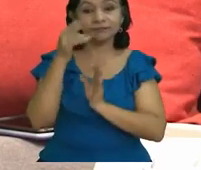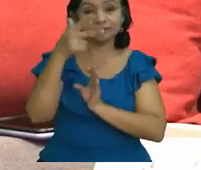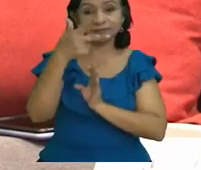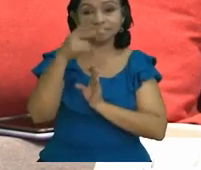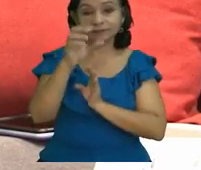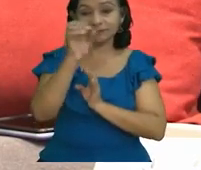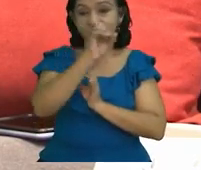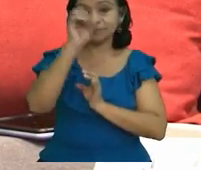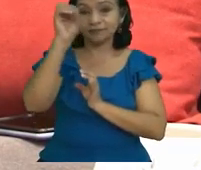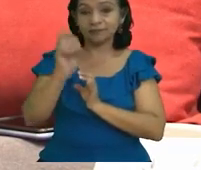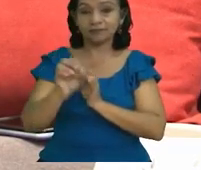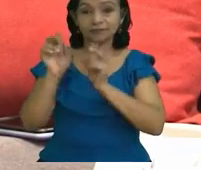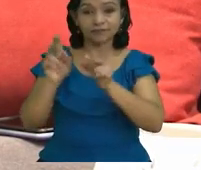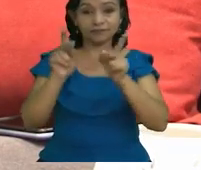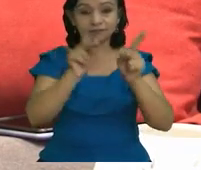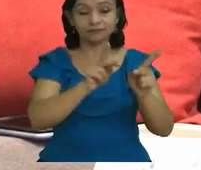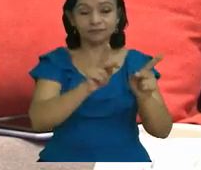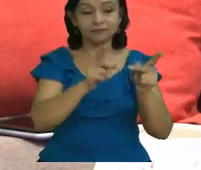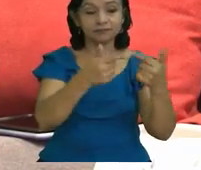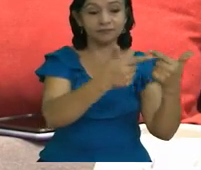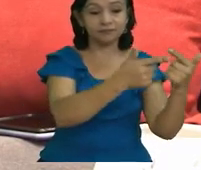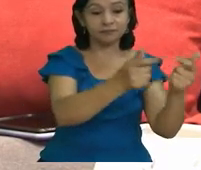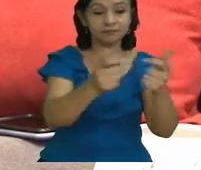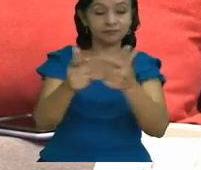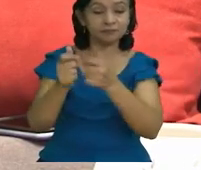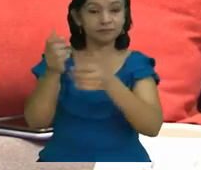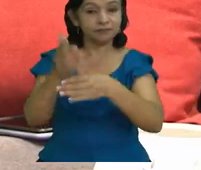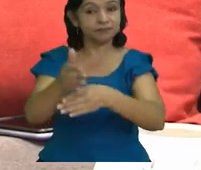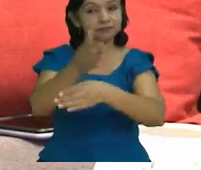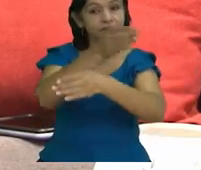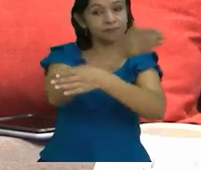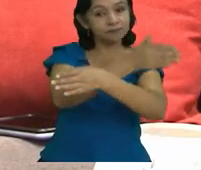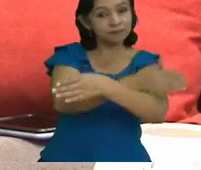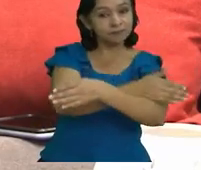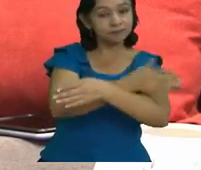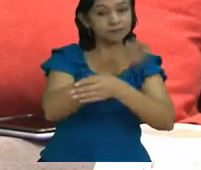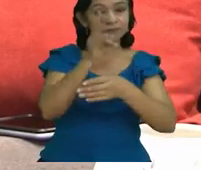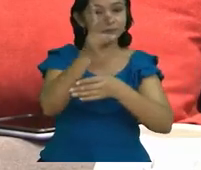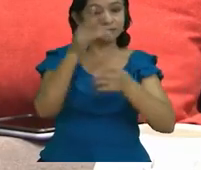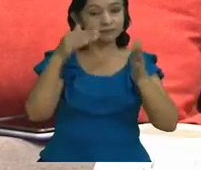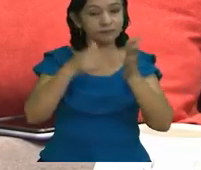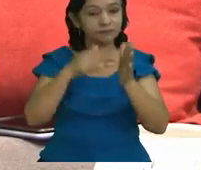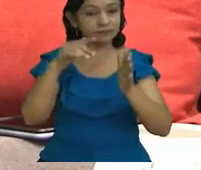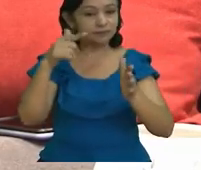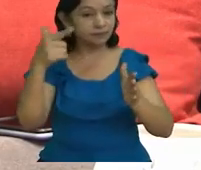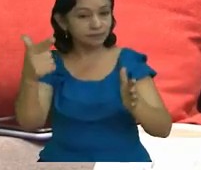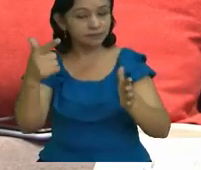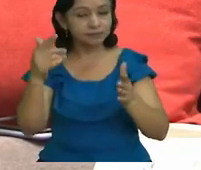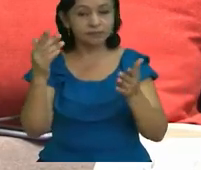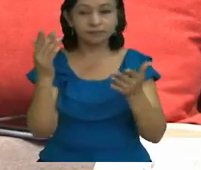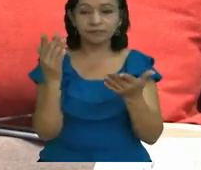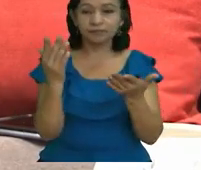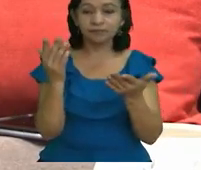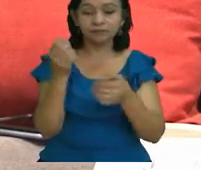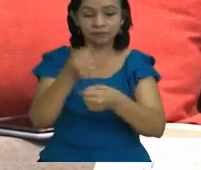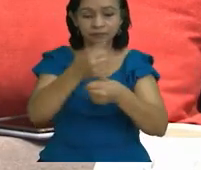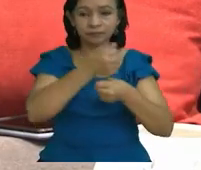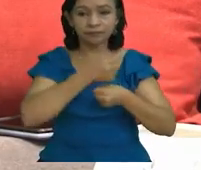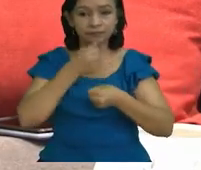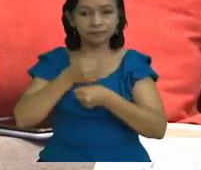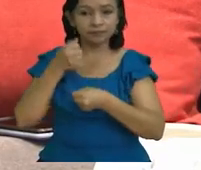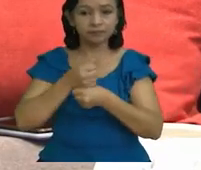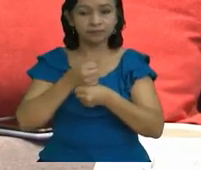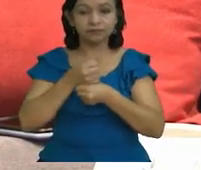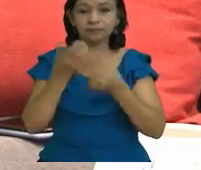nuestros productores son pequeños. Anteriormente, 2007, la mayoría de todos estos trabajos iban enfocados